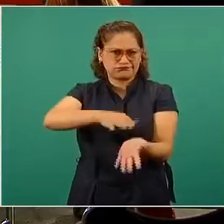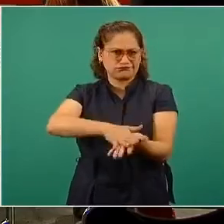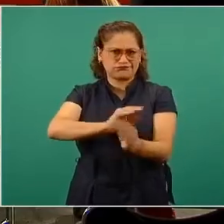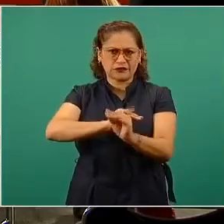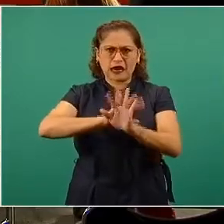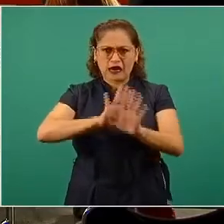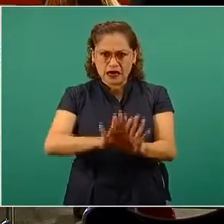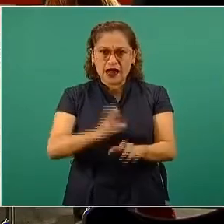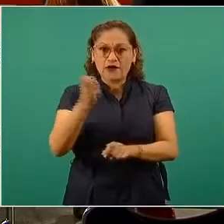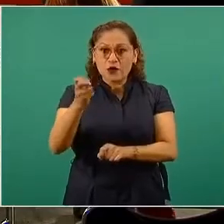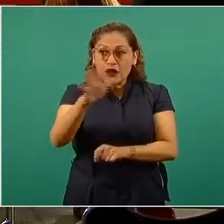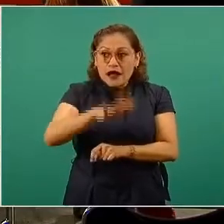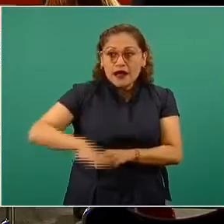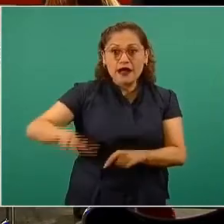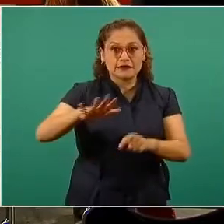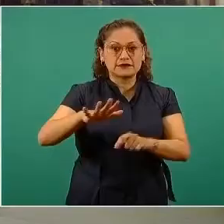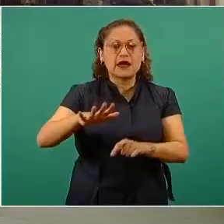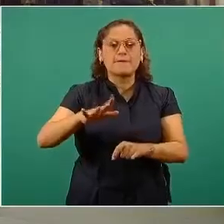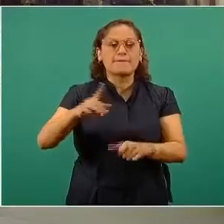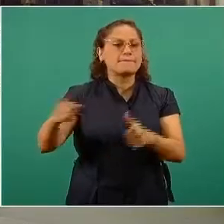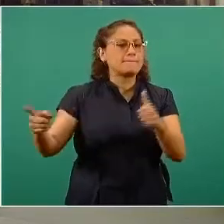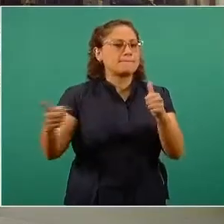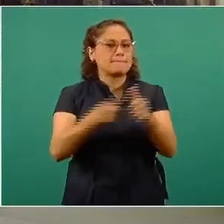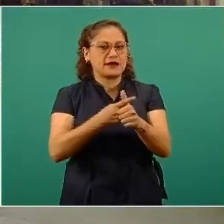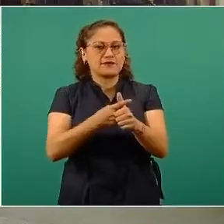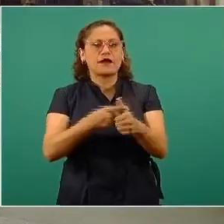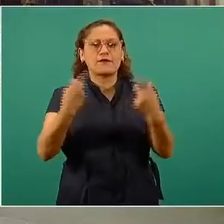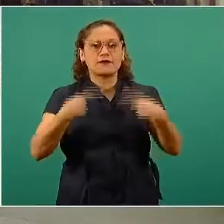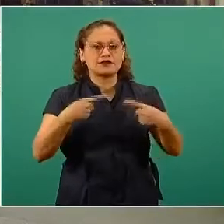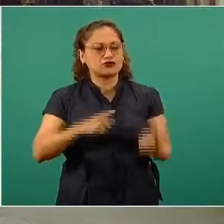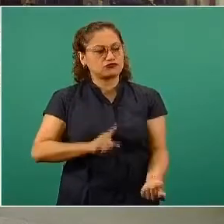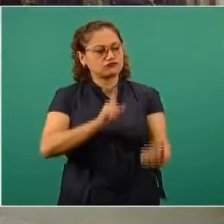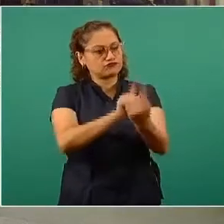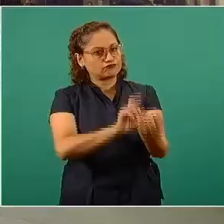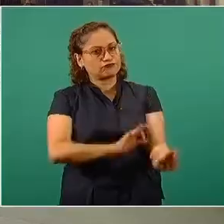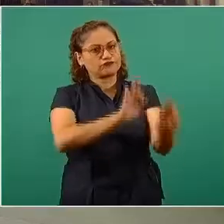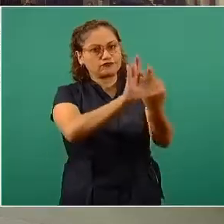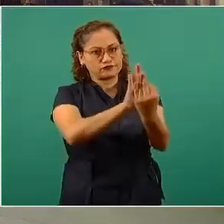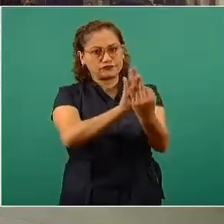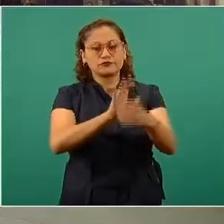primera línea. Ayer, por cierto, y les vuelvo a invitar a ver